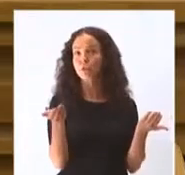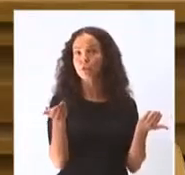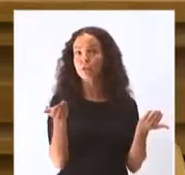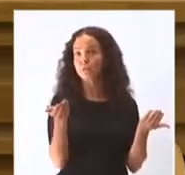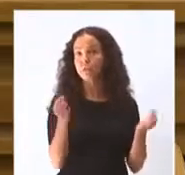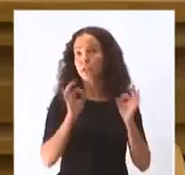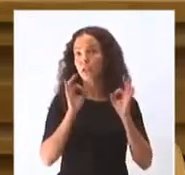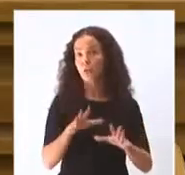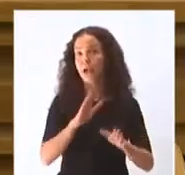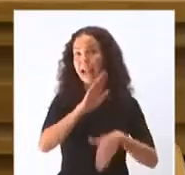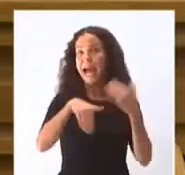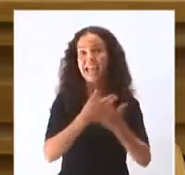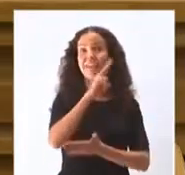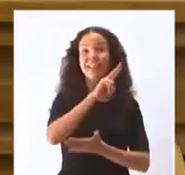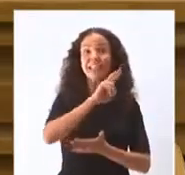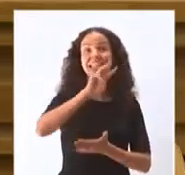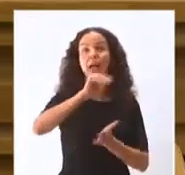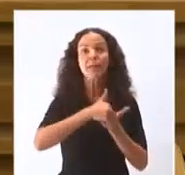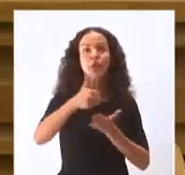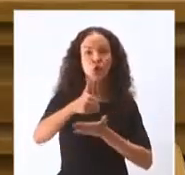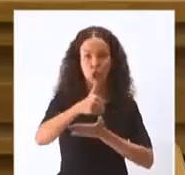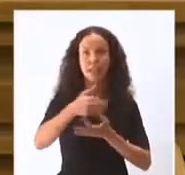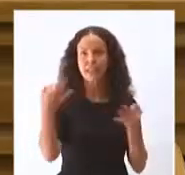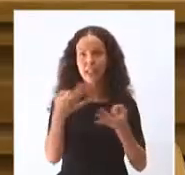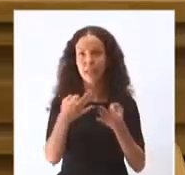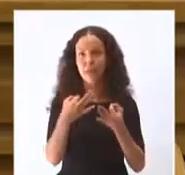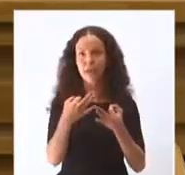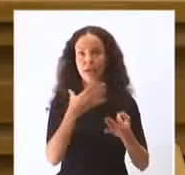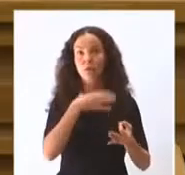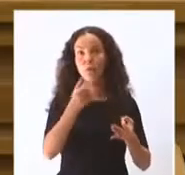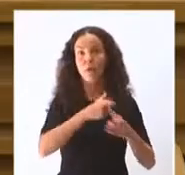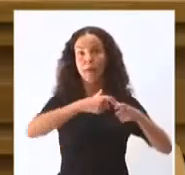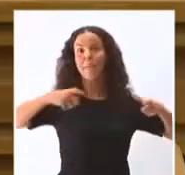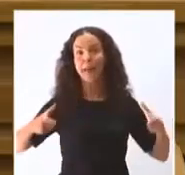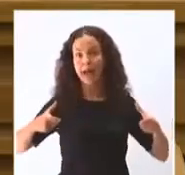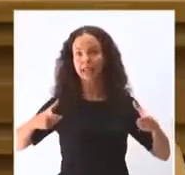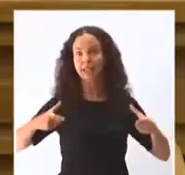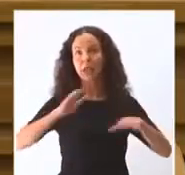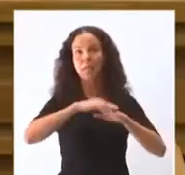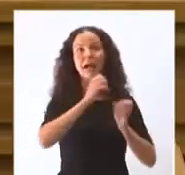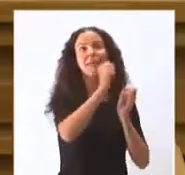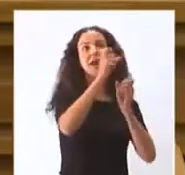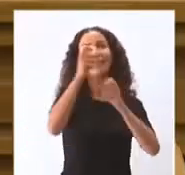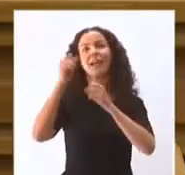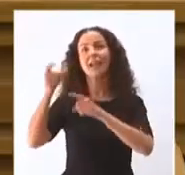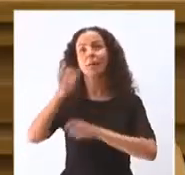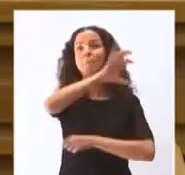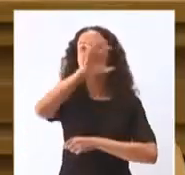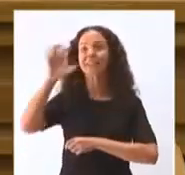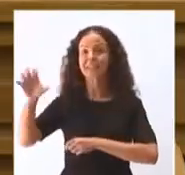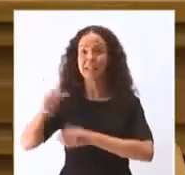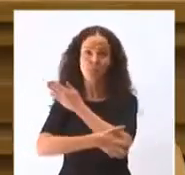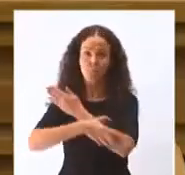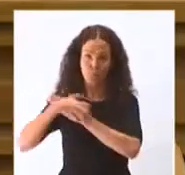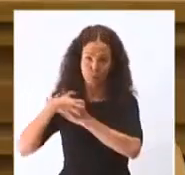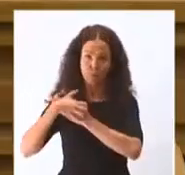saben que se va a llegar a los 23 millones y seguramente se ampliarán a los países en desarrollo los países que están empobrecidos